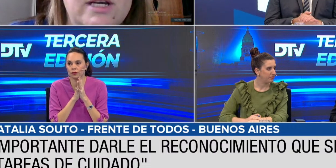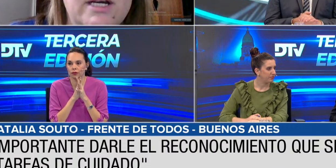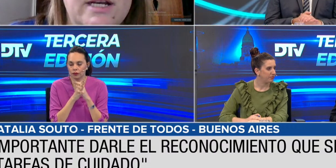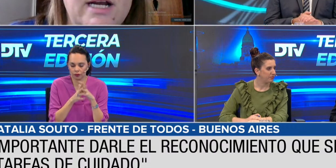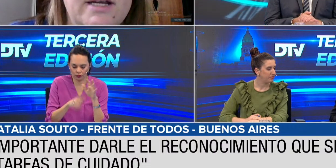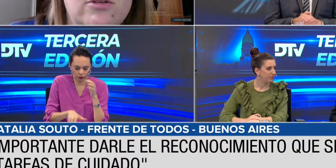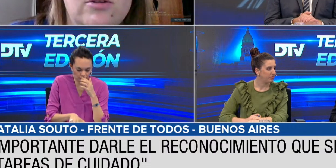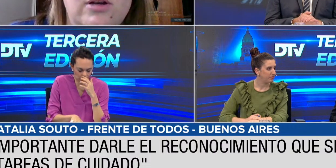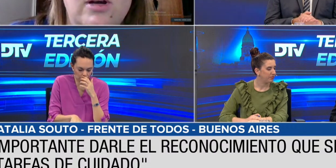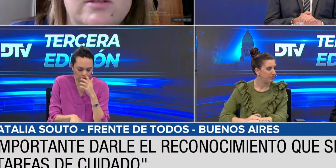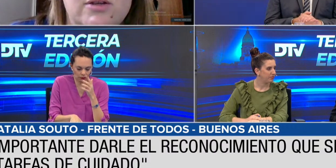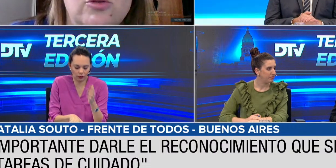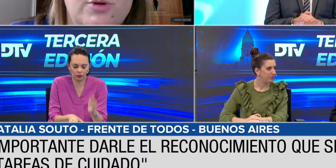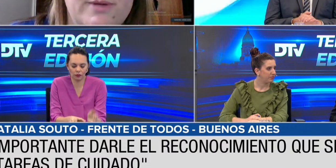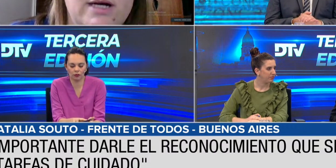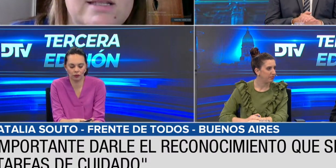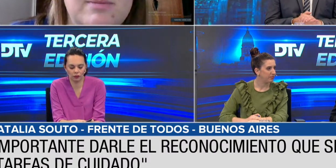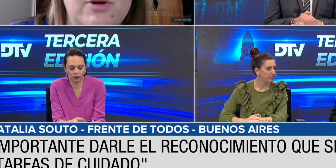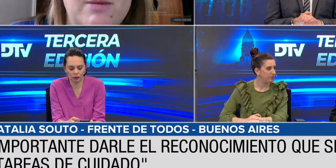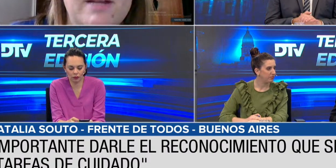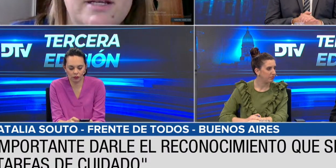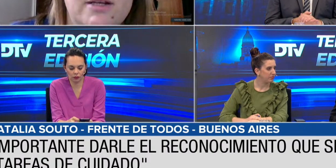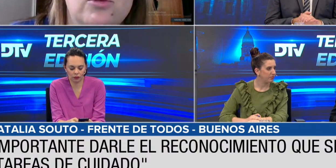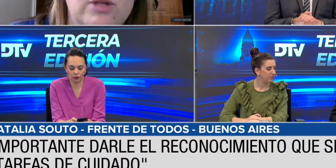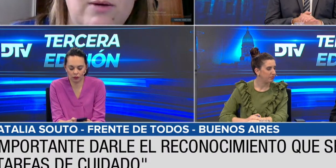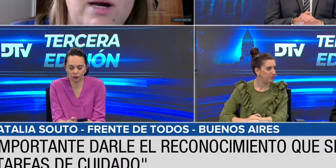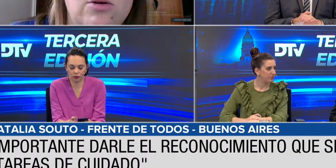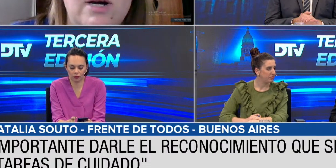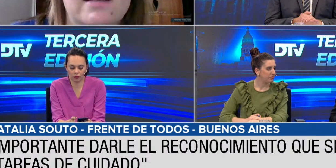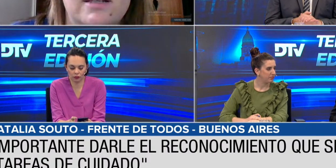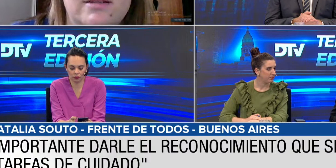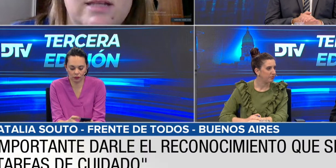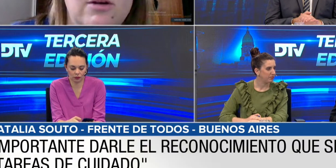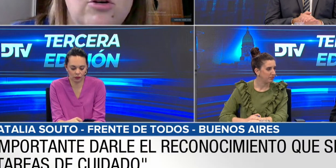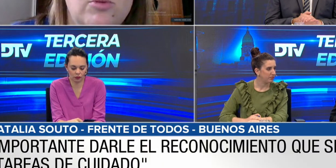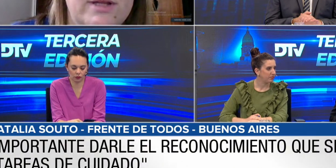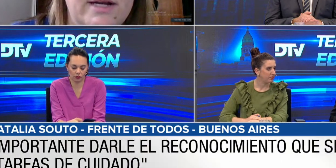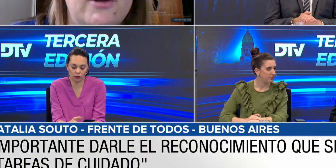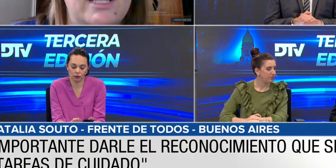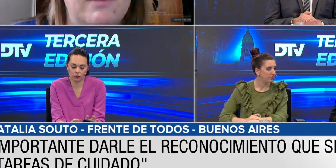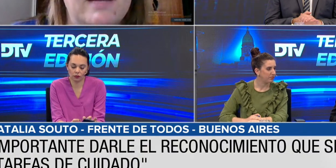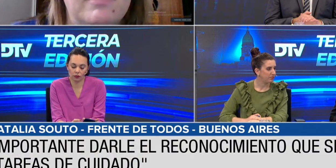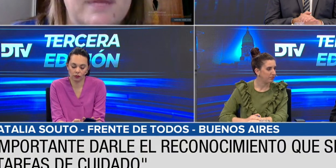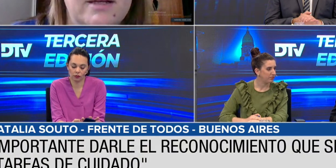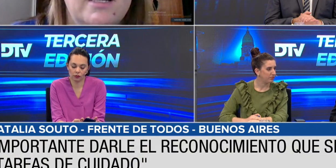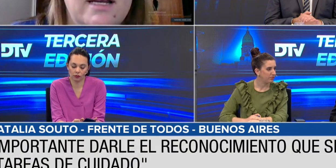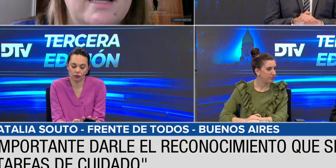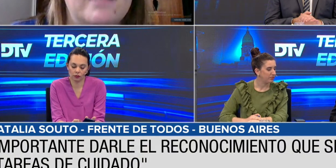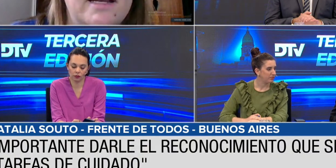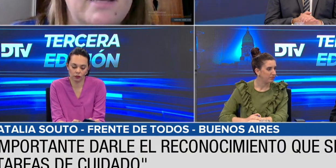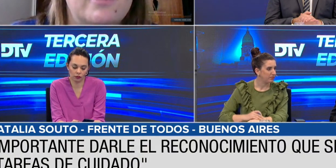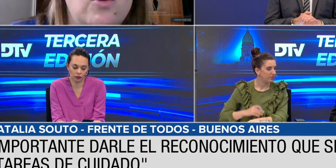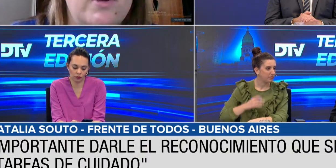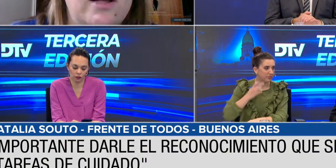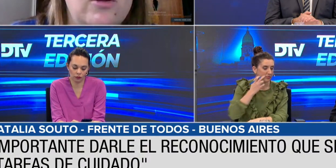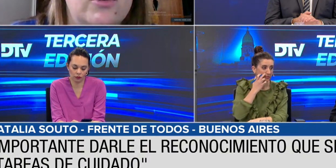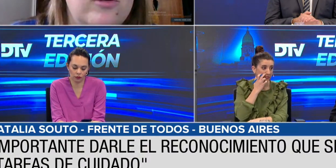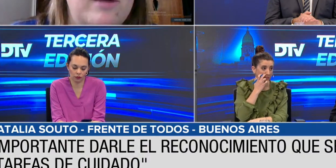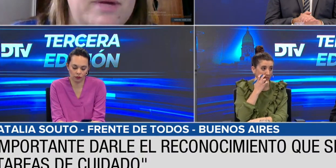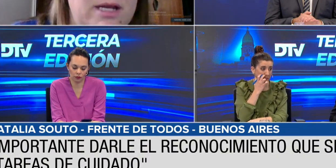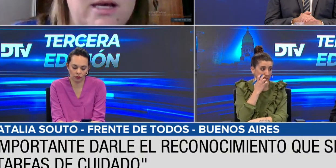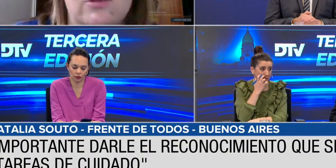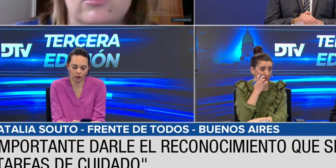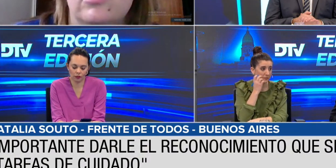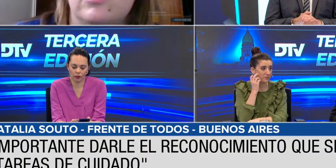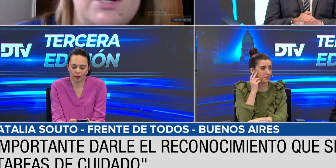Totalmente, o sea, en general esto lo hacen en sus propias casas, pero además tienen su trabajo, hacen este trabajo comunitario y además también las tareas de cuidado de